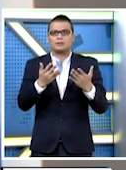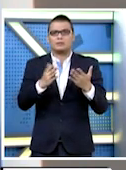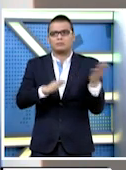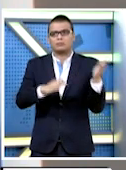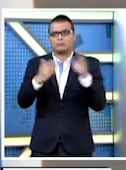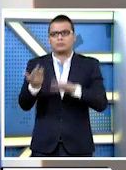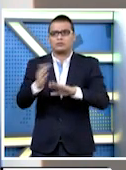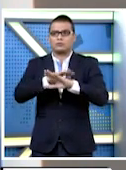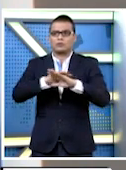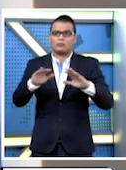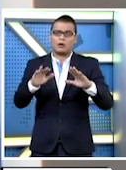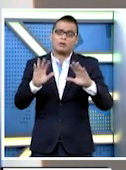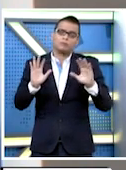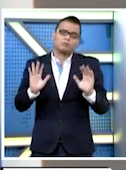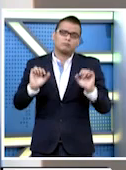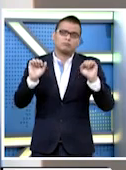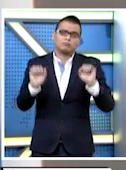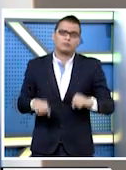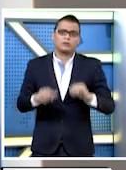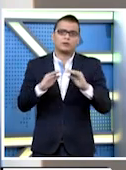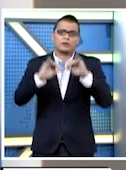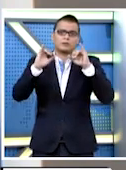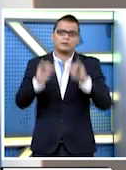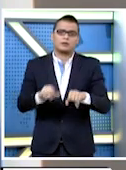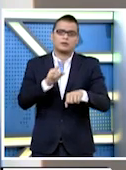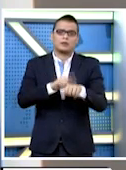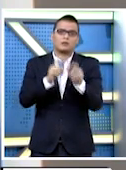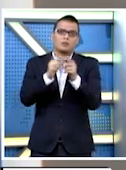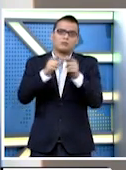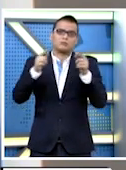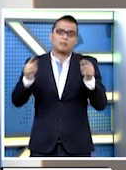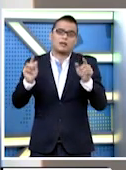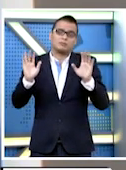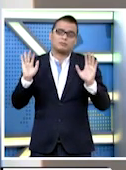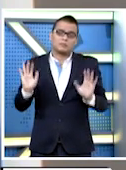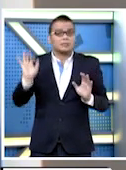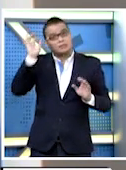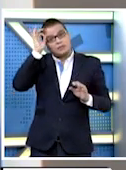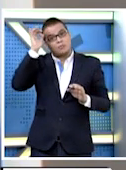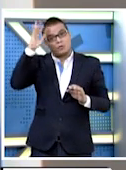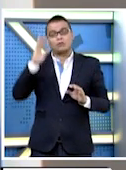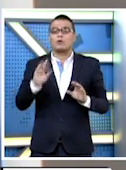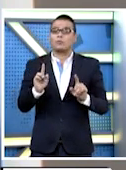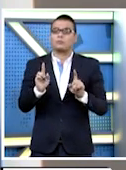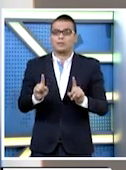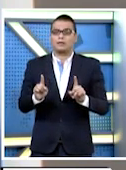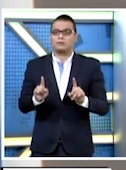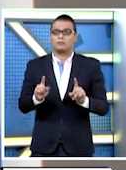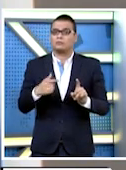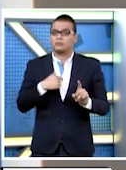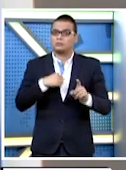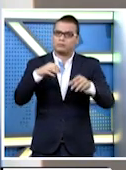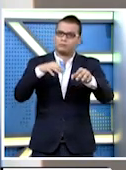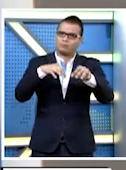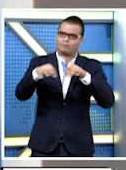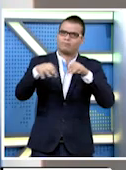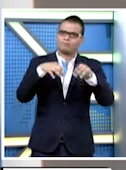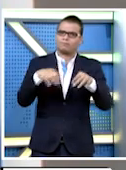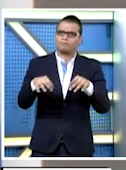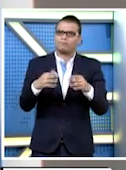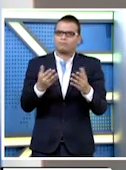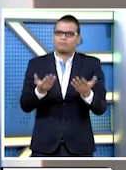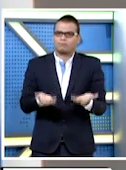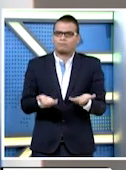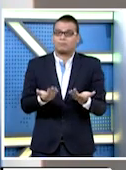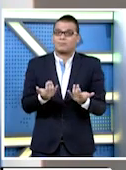en recomendarle al pueblo de Cali que continuemos en una cuarentena. Sin embargo, yo debo también explicar la importancia